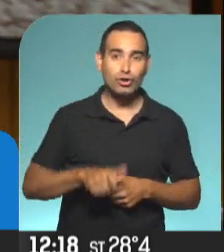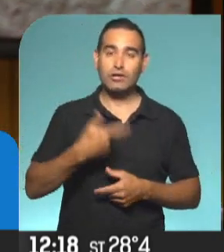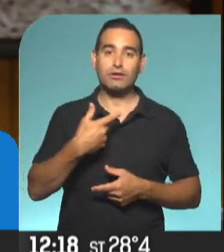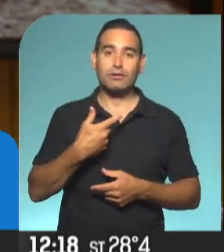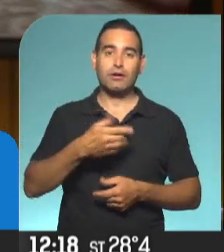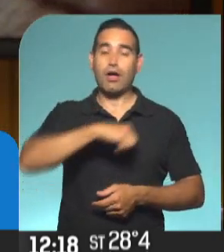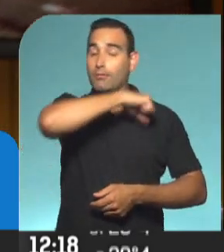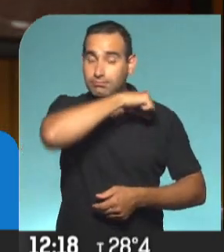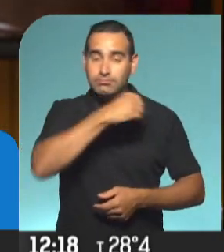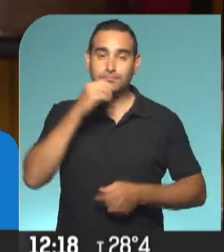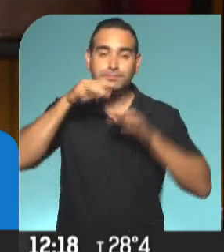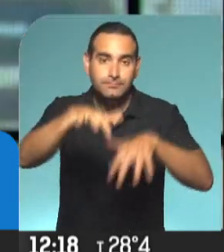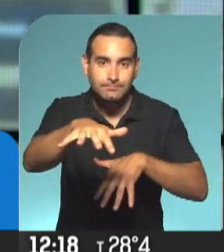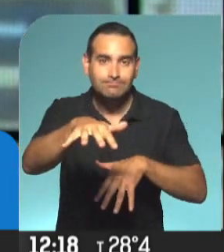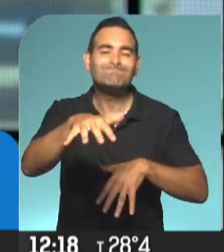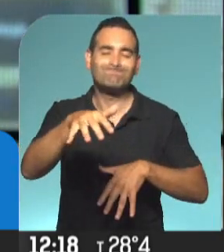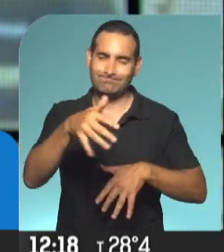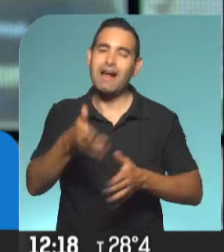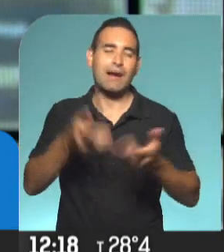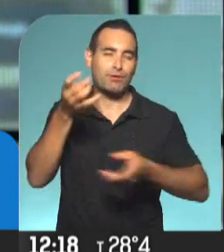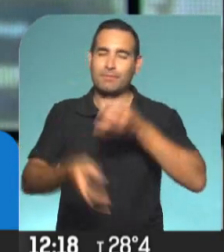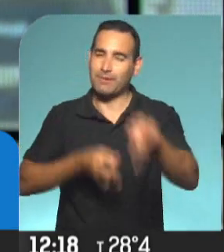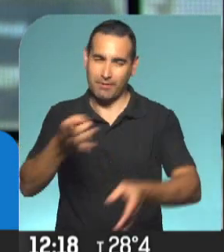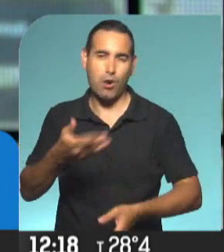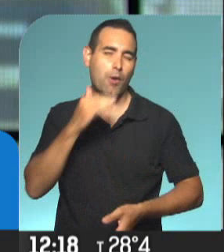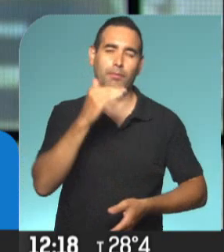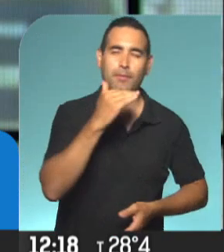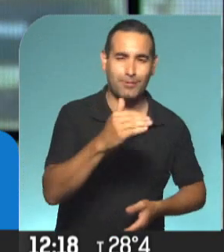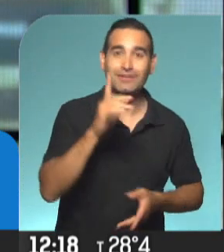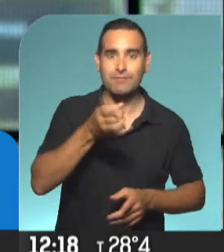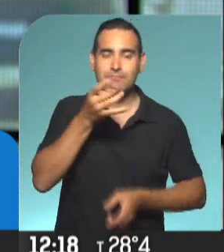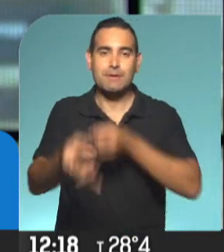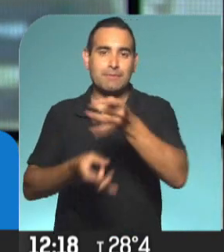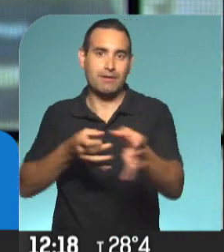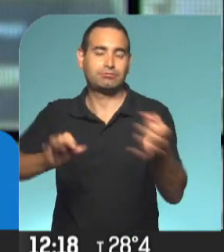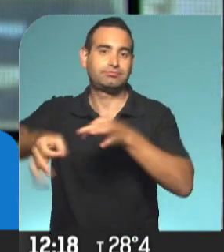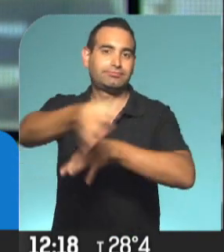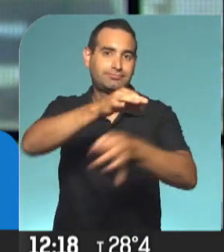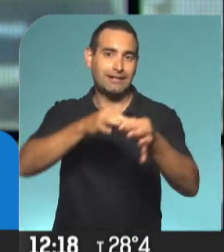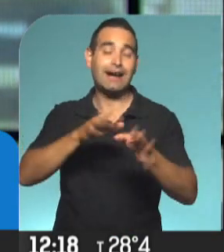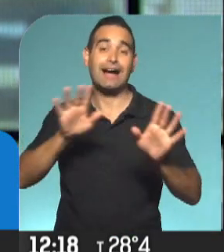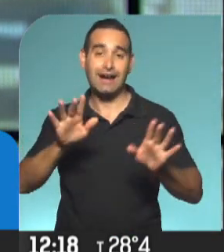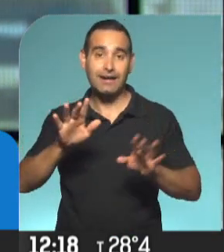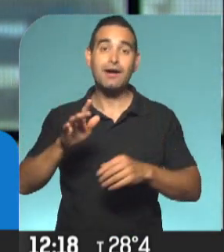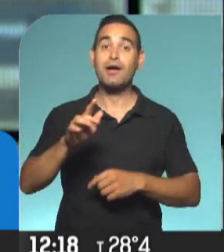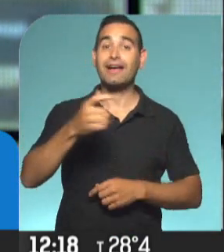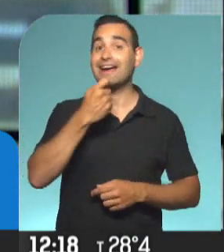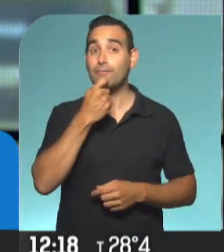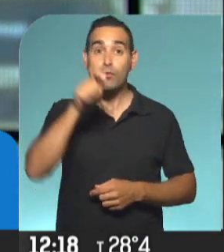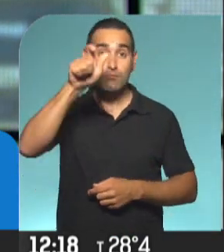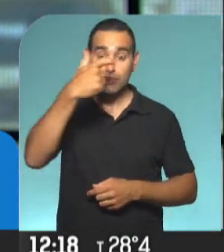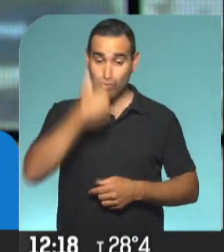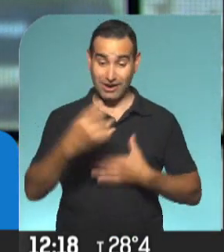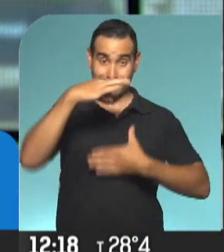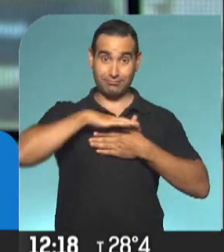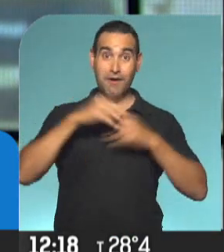estornudar contagia más. Exacto, es mucho más fácil. Eso es cierto siempre y cuando esa persona no use barbijo.